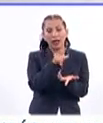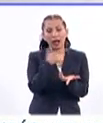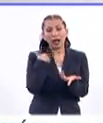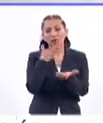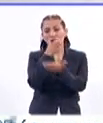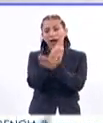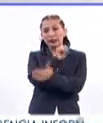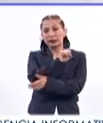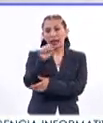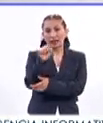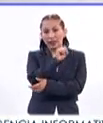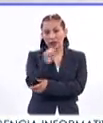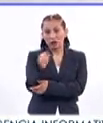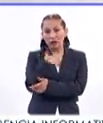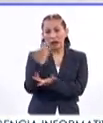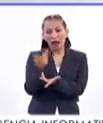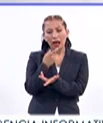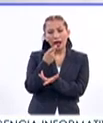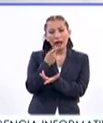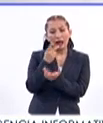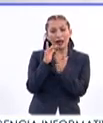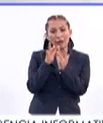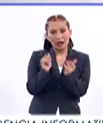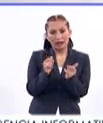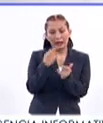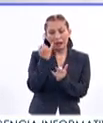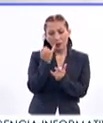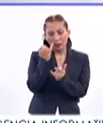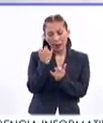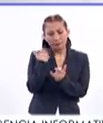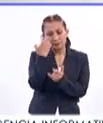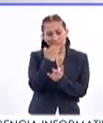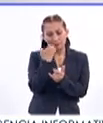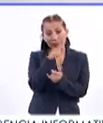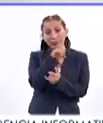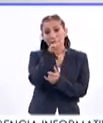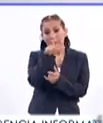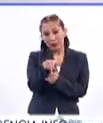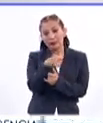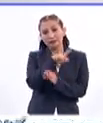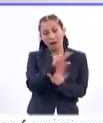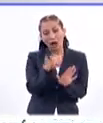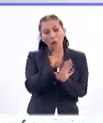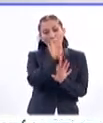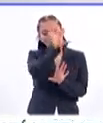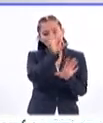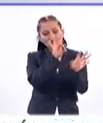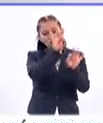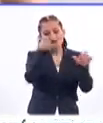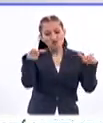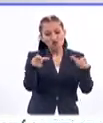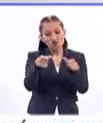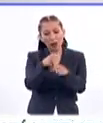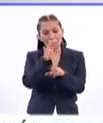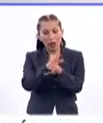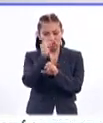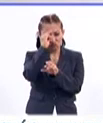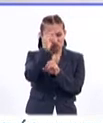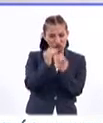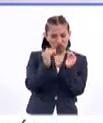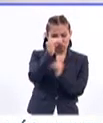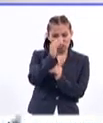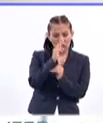a Saltillo, a la embajada francesa para presentar el DELF y de ahí pues ya fueron como que escogiendo a los que estábamos más